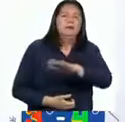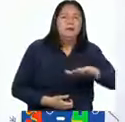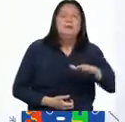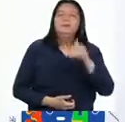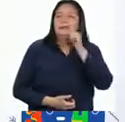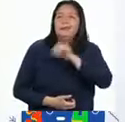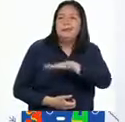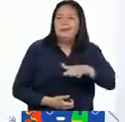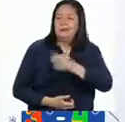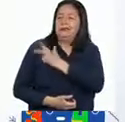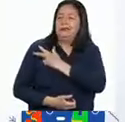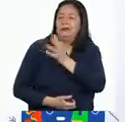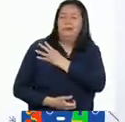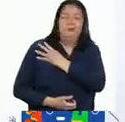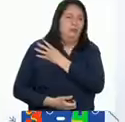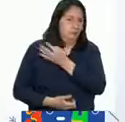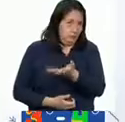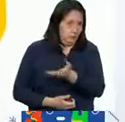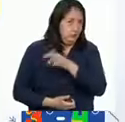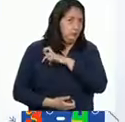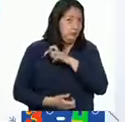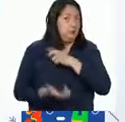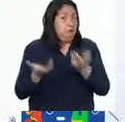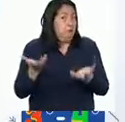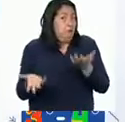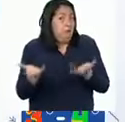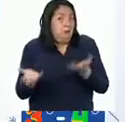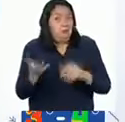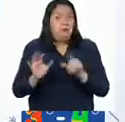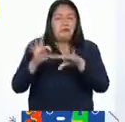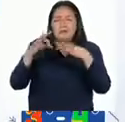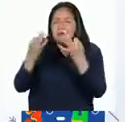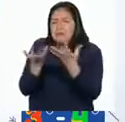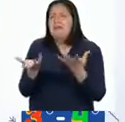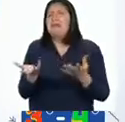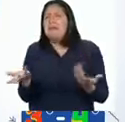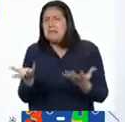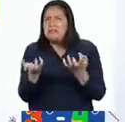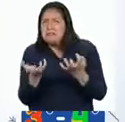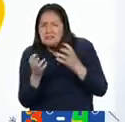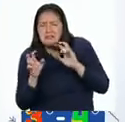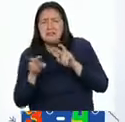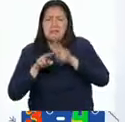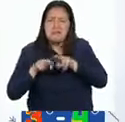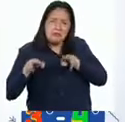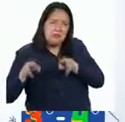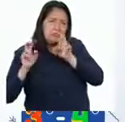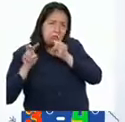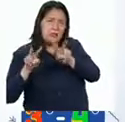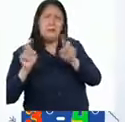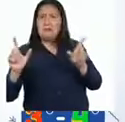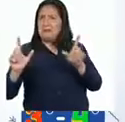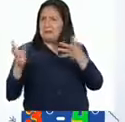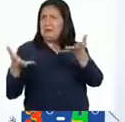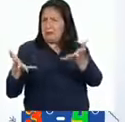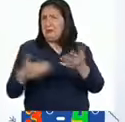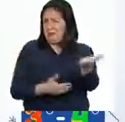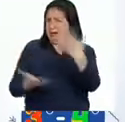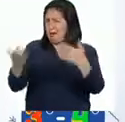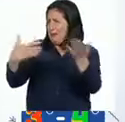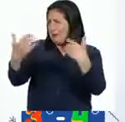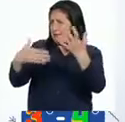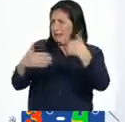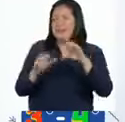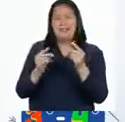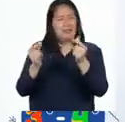niños de tercer y cuarto grado de primaria. Si tienen por ahí algún familiar que pueda ver el programa con ustedes, que venga rapidito a ver la tele